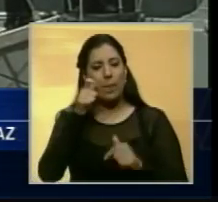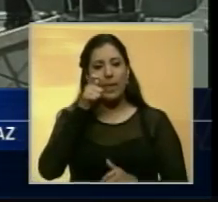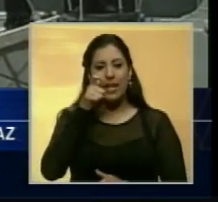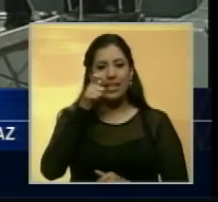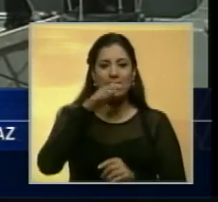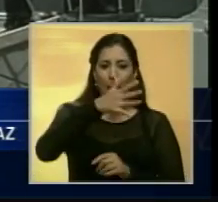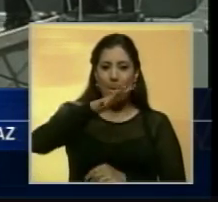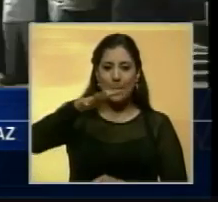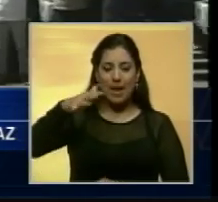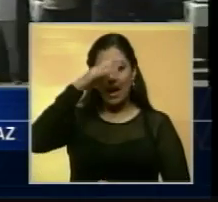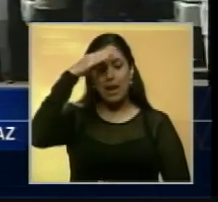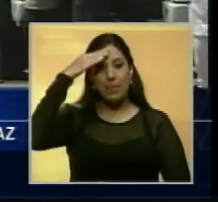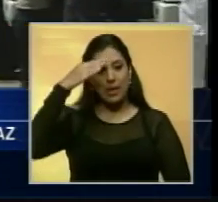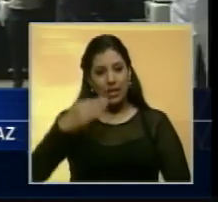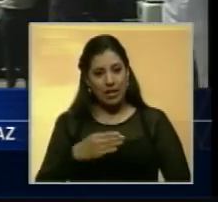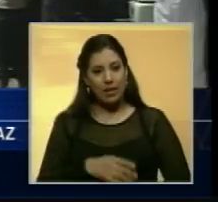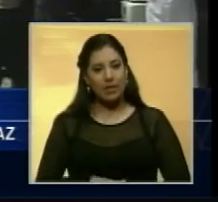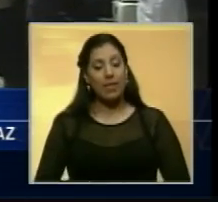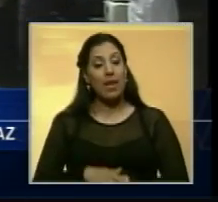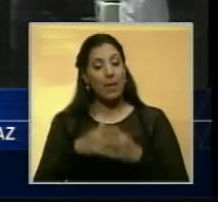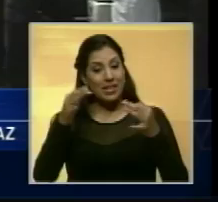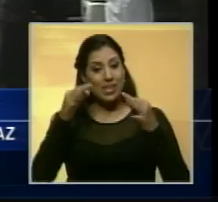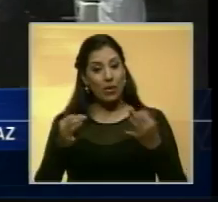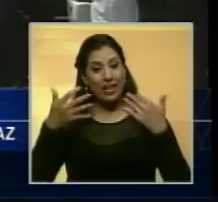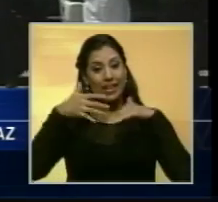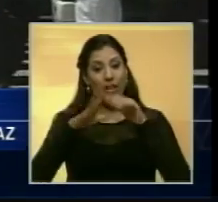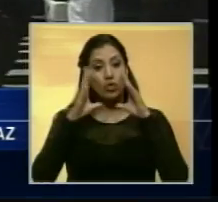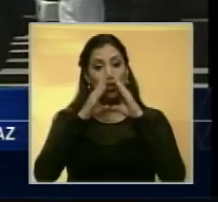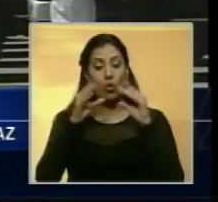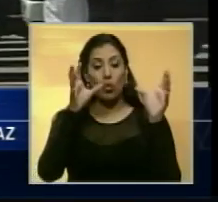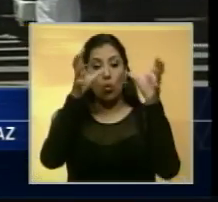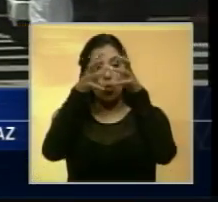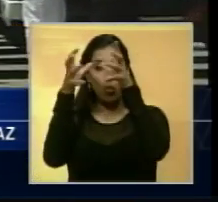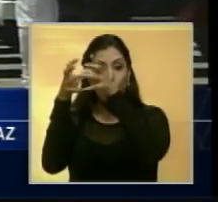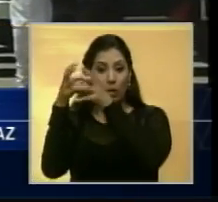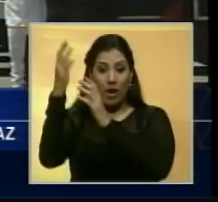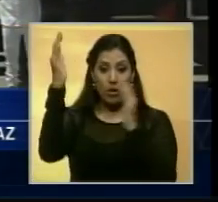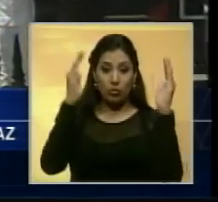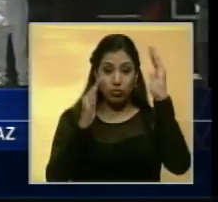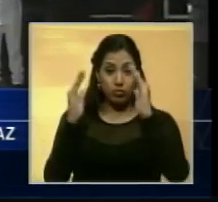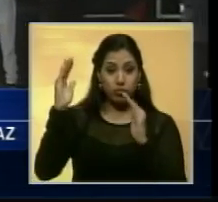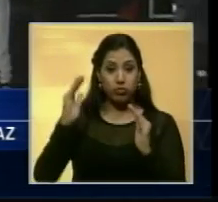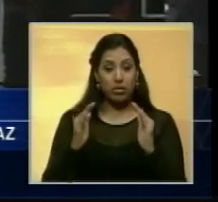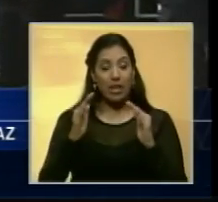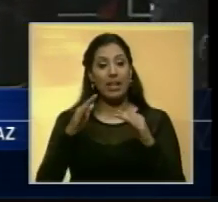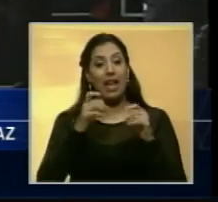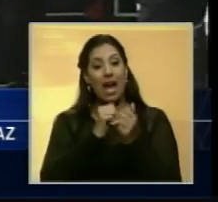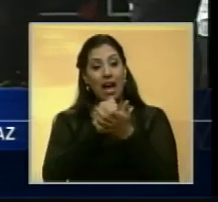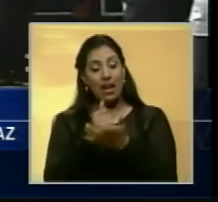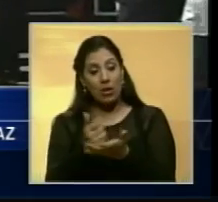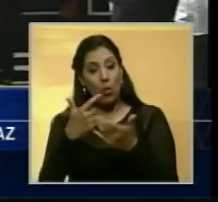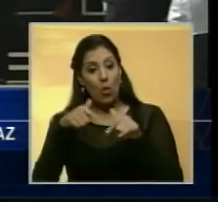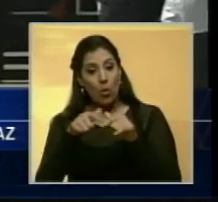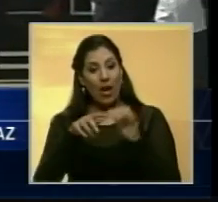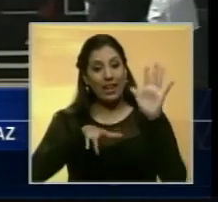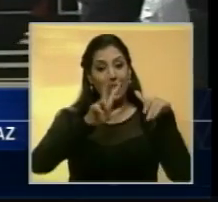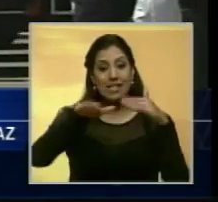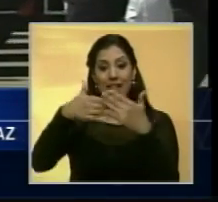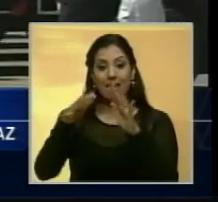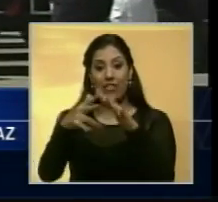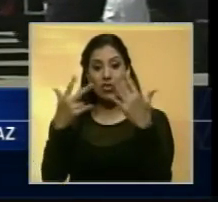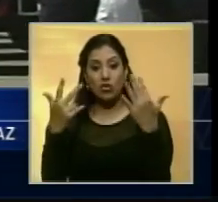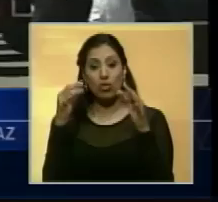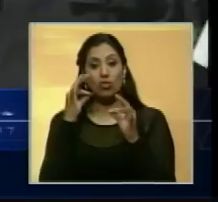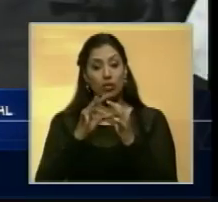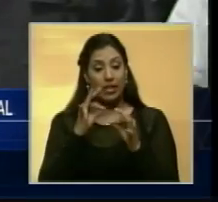Vigilancia Costera de la Guardia Nacional Bolivariana, para la seguridad integral de todas las delegaciones que vienen a asistir a esta cumbre entre el 13 y el 18